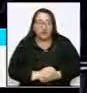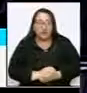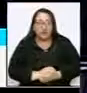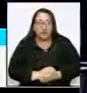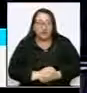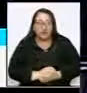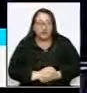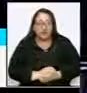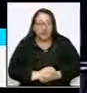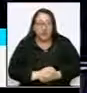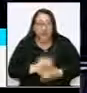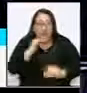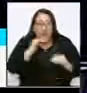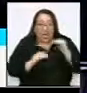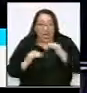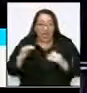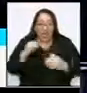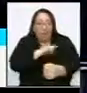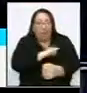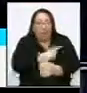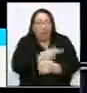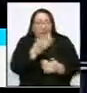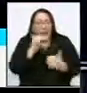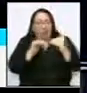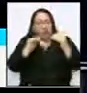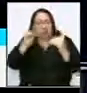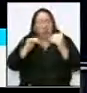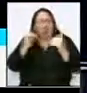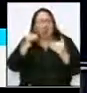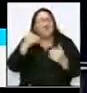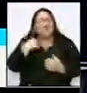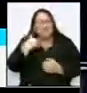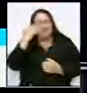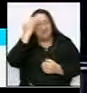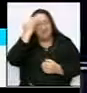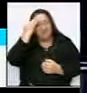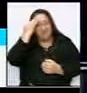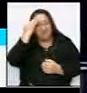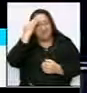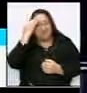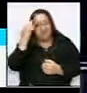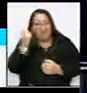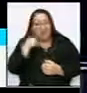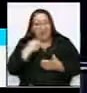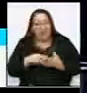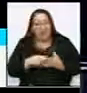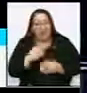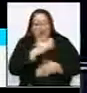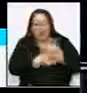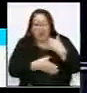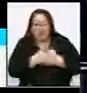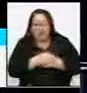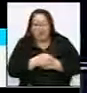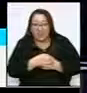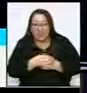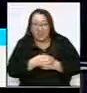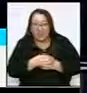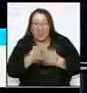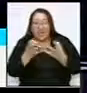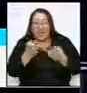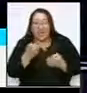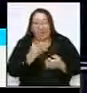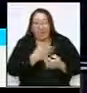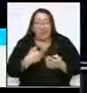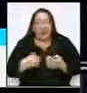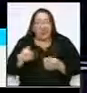El equilibrio de poderes, ya sabemos que Carl Einstein señaló que el principio que inspira el